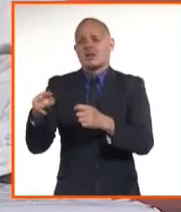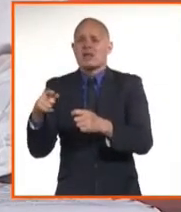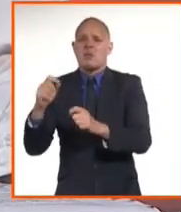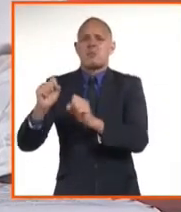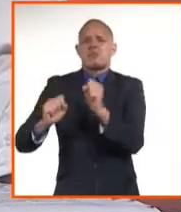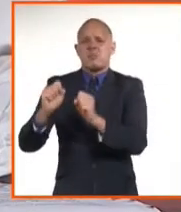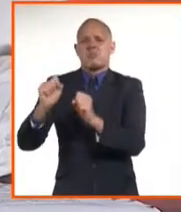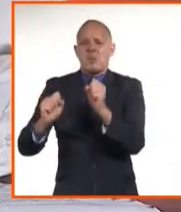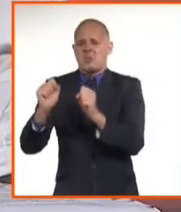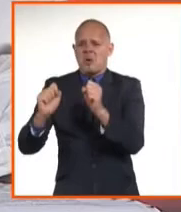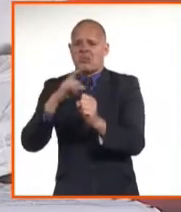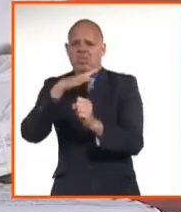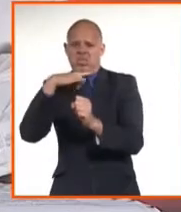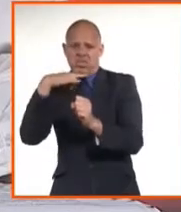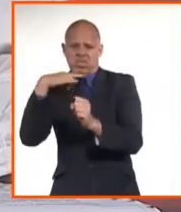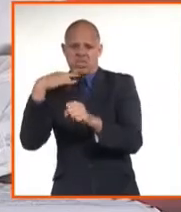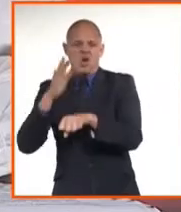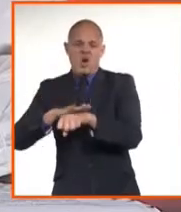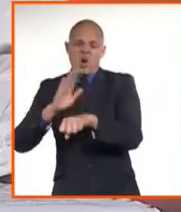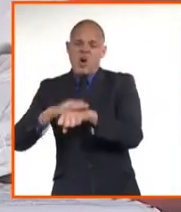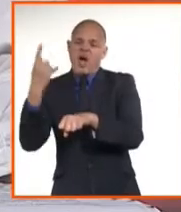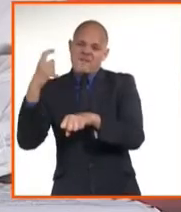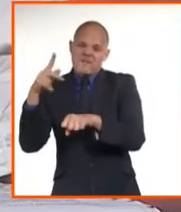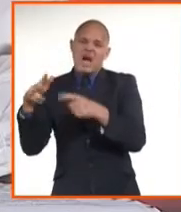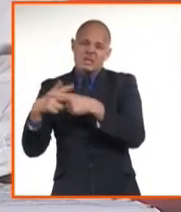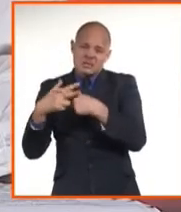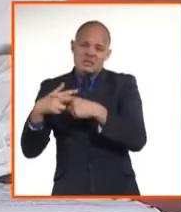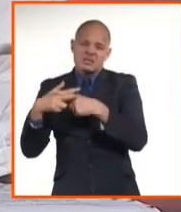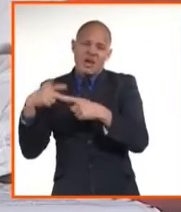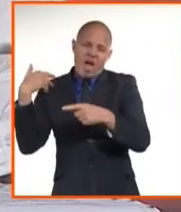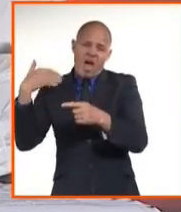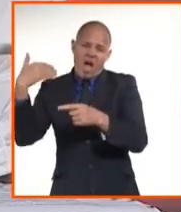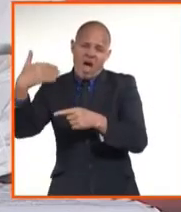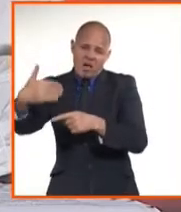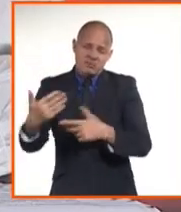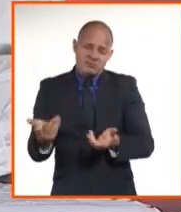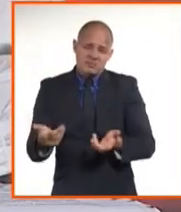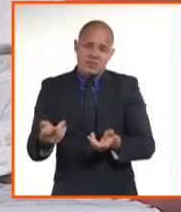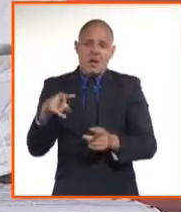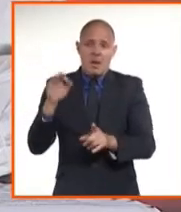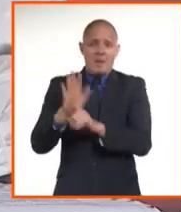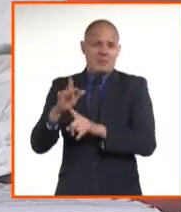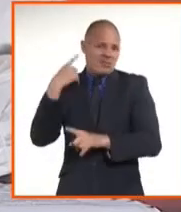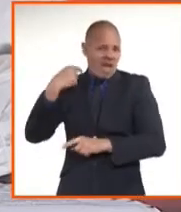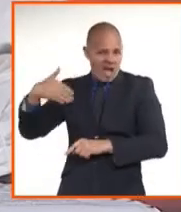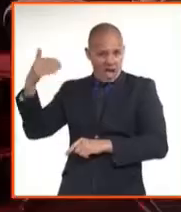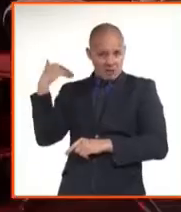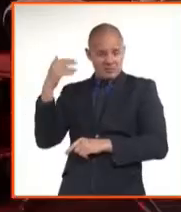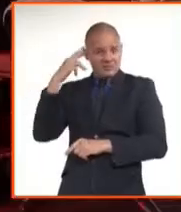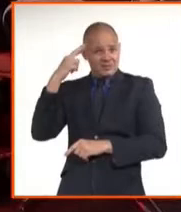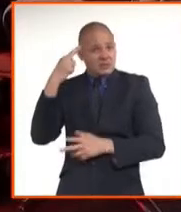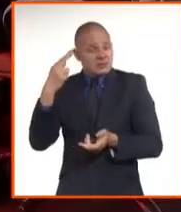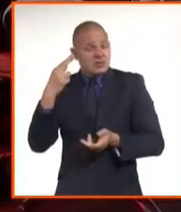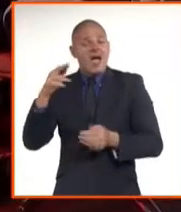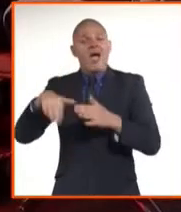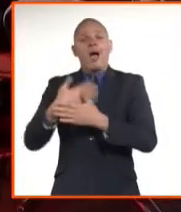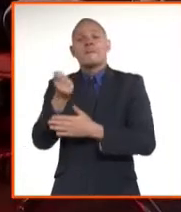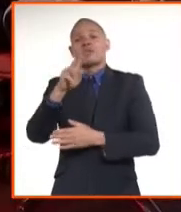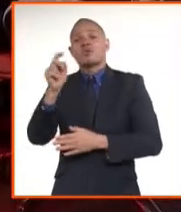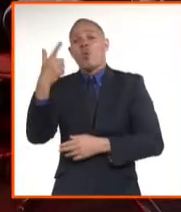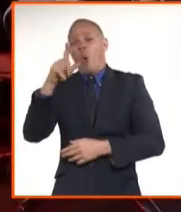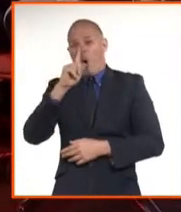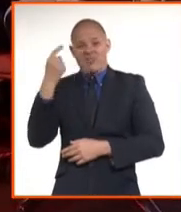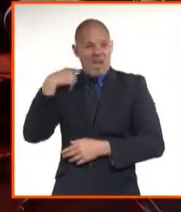está también lleva incidiendo desde hace varios meses, incluso desde el año pasado, porque el 21 de junio del año pasado vienen